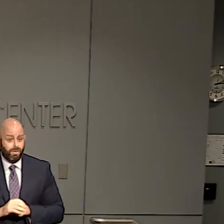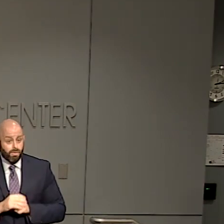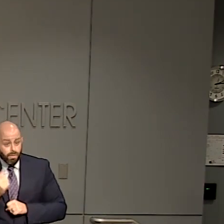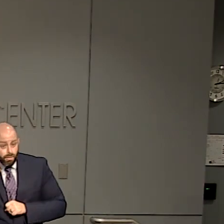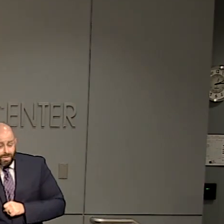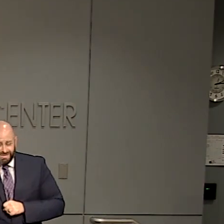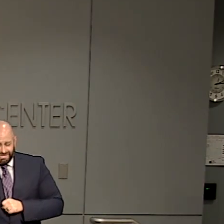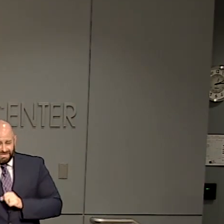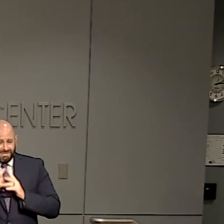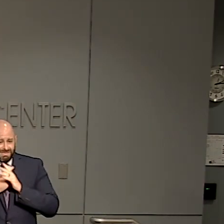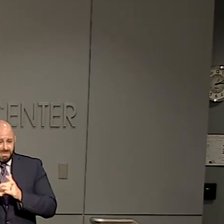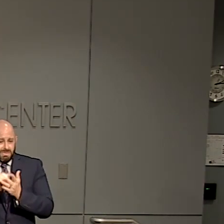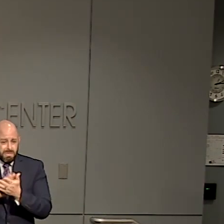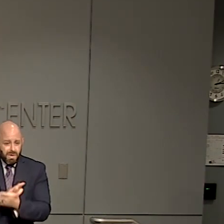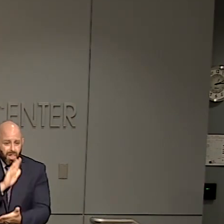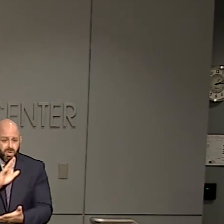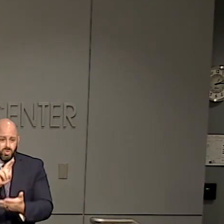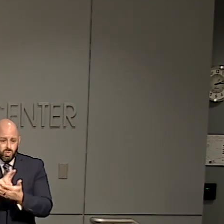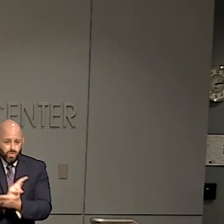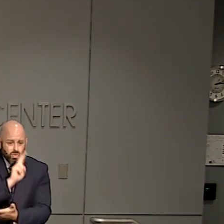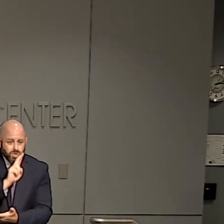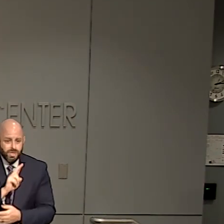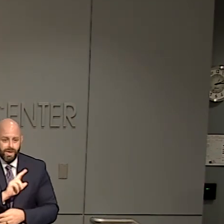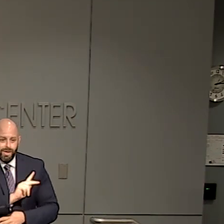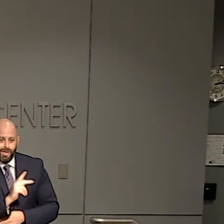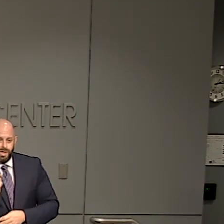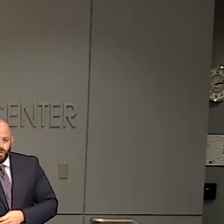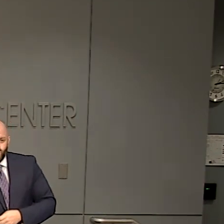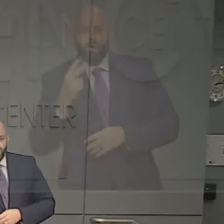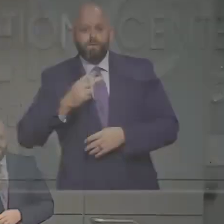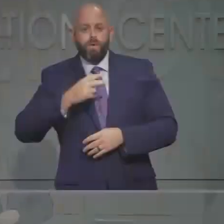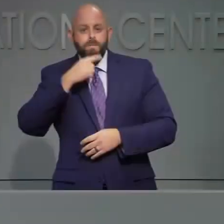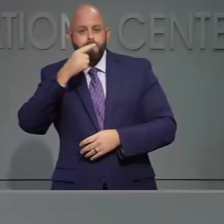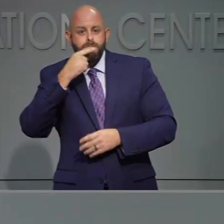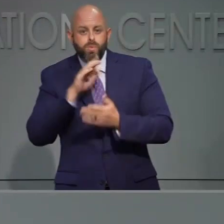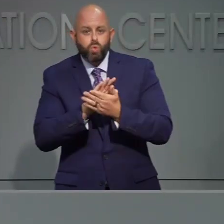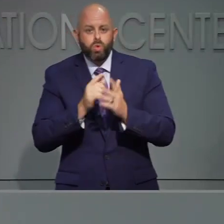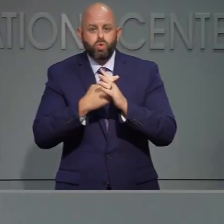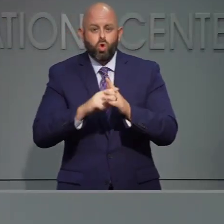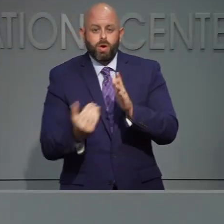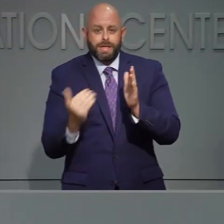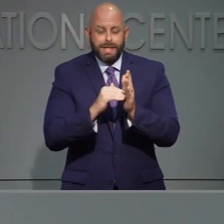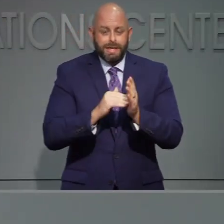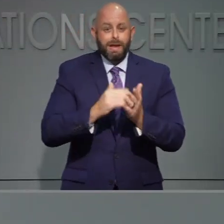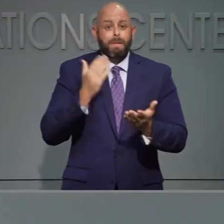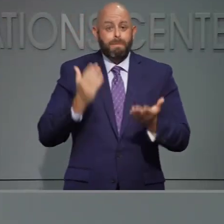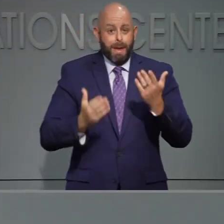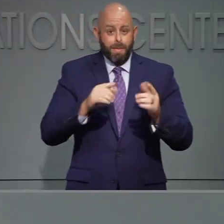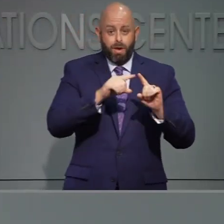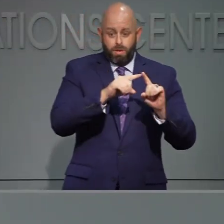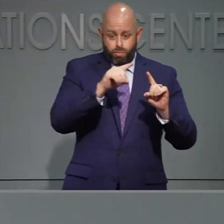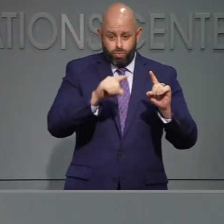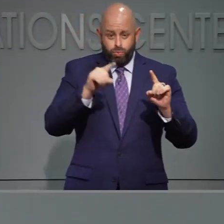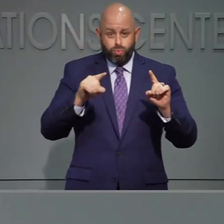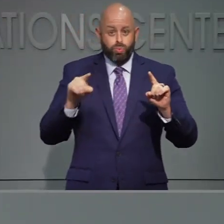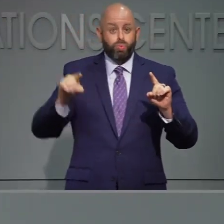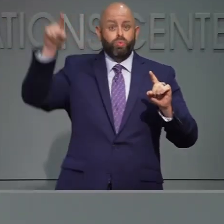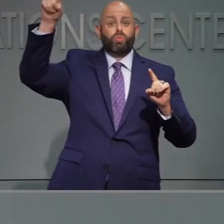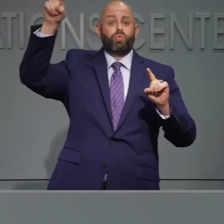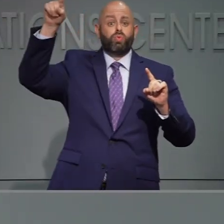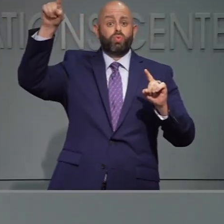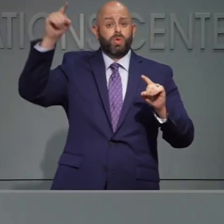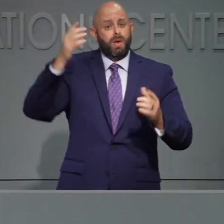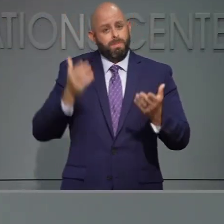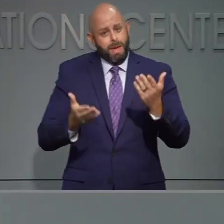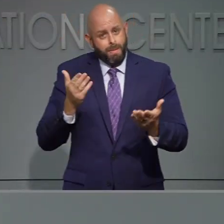esto es frágil y cuando las universidades y los colegios están regresando a los estudiantes a los campos y las